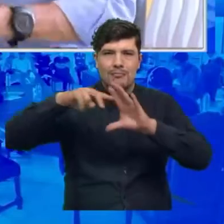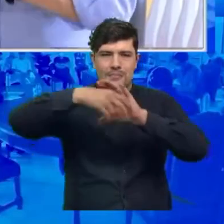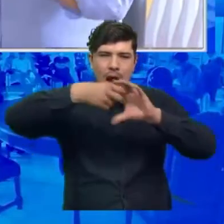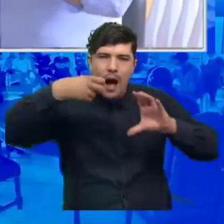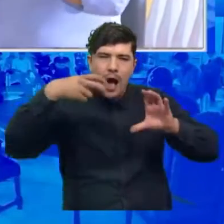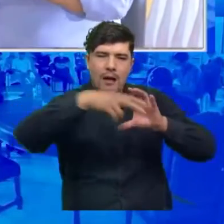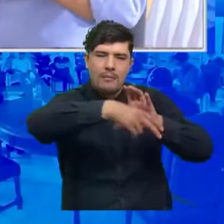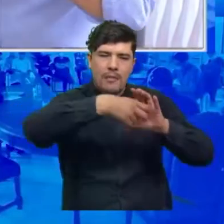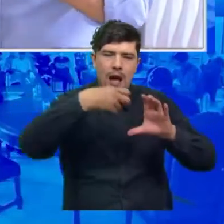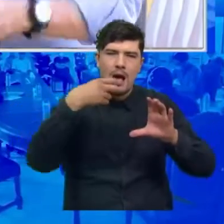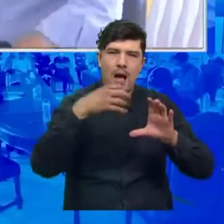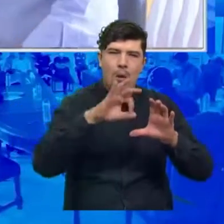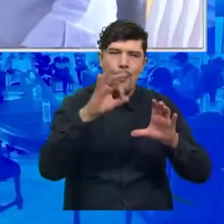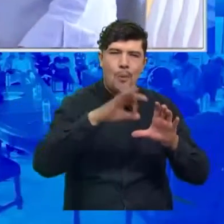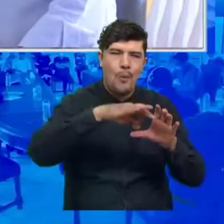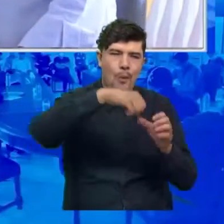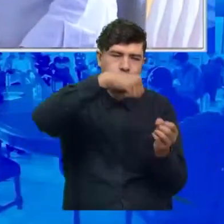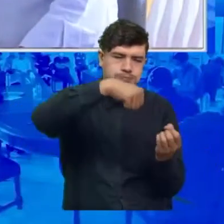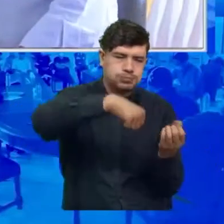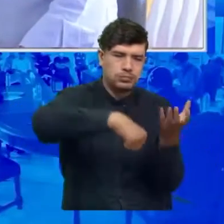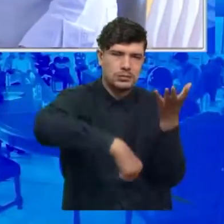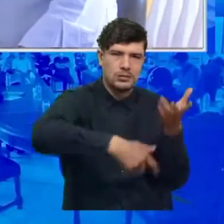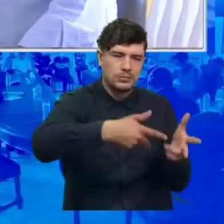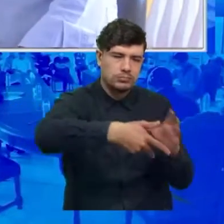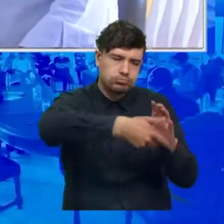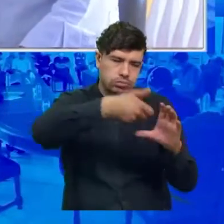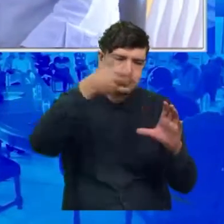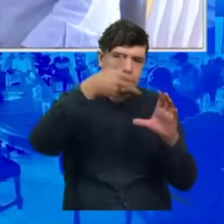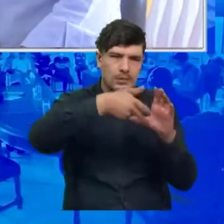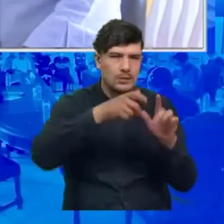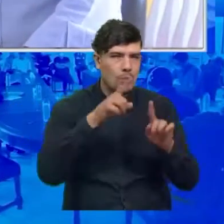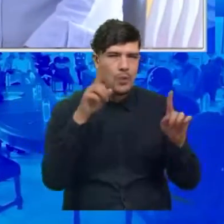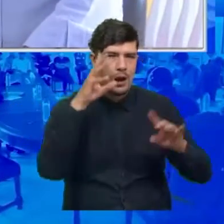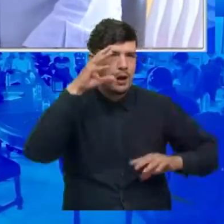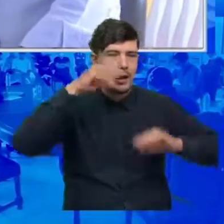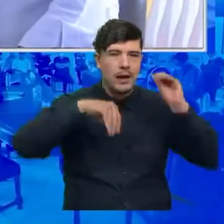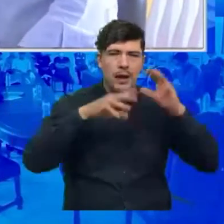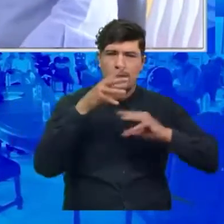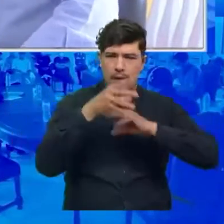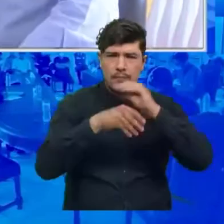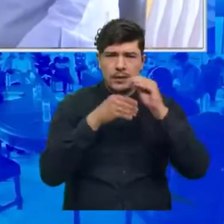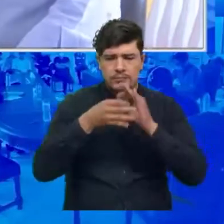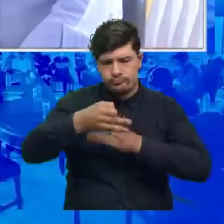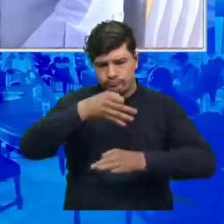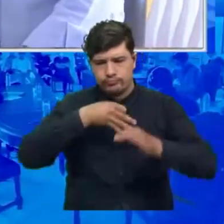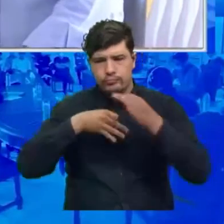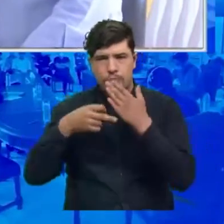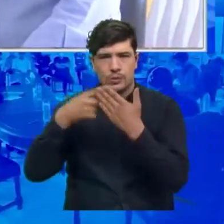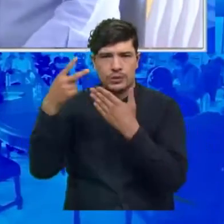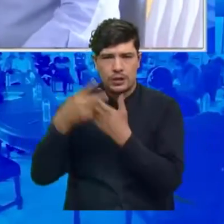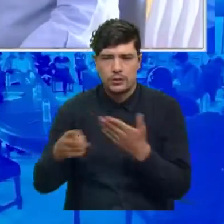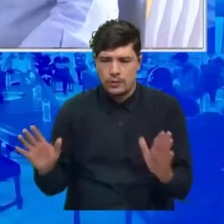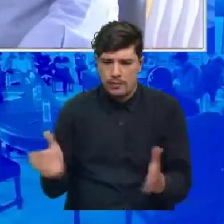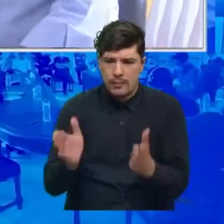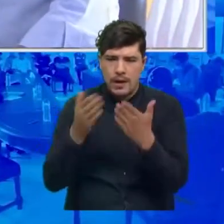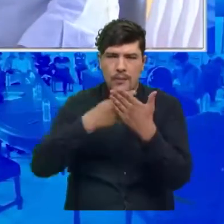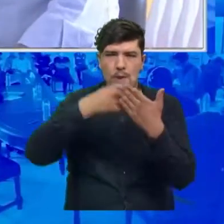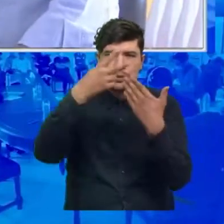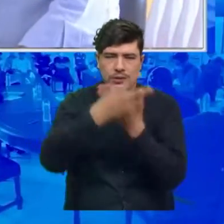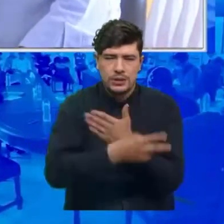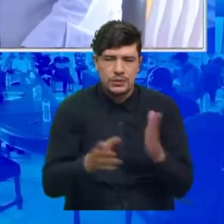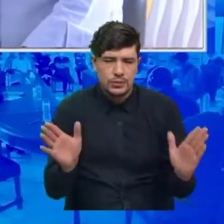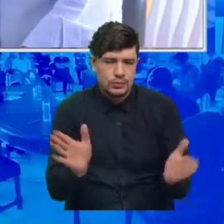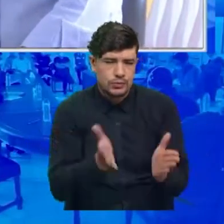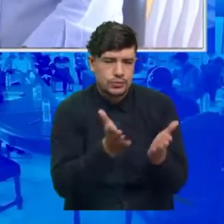preciado líquido pero también generar de proyectos importantes proyectos productivos proyectos de emprendimiento proyectos a